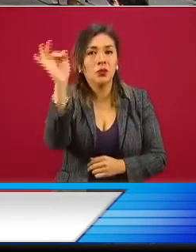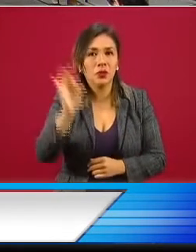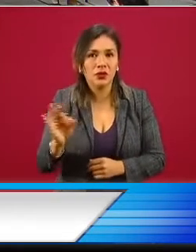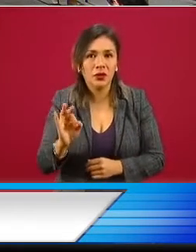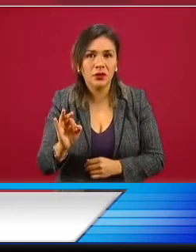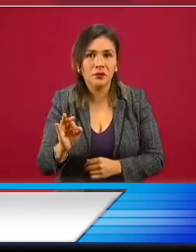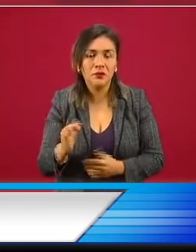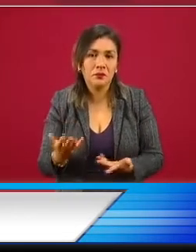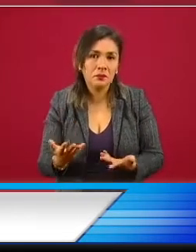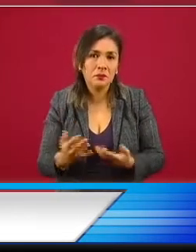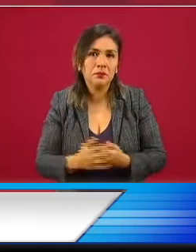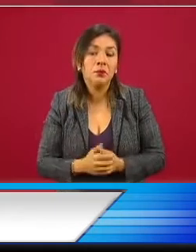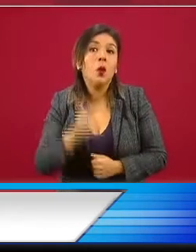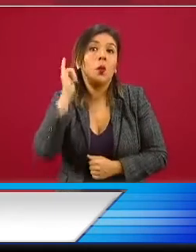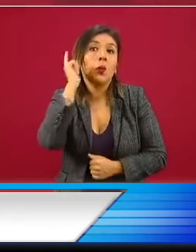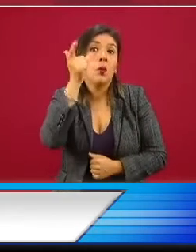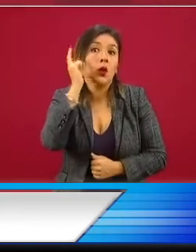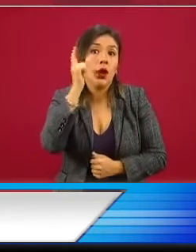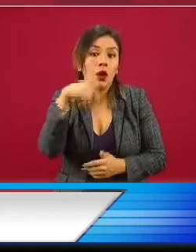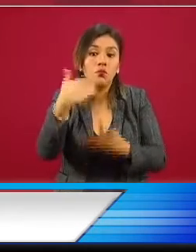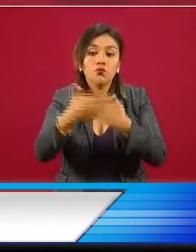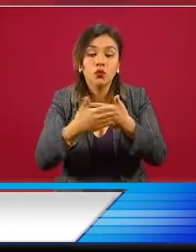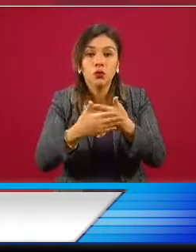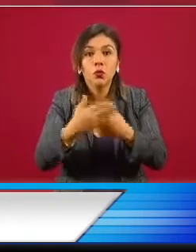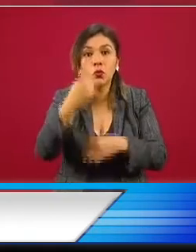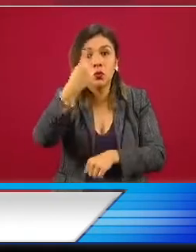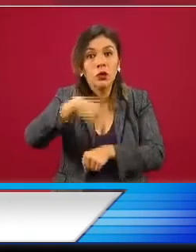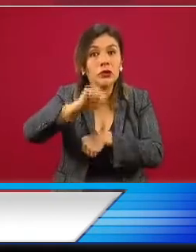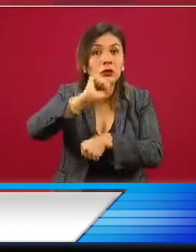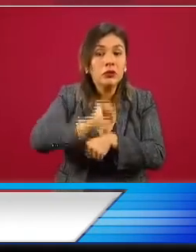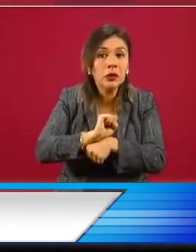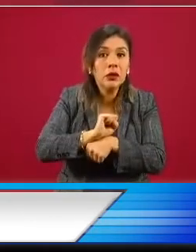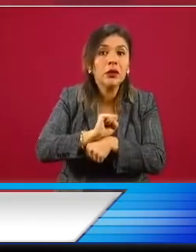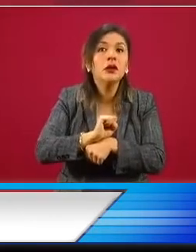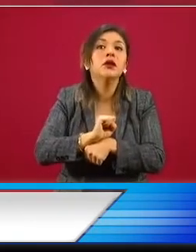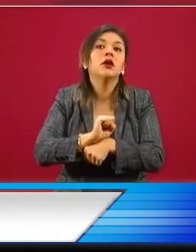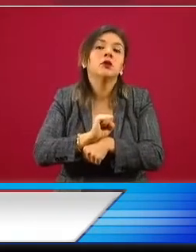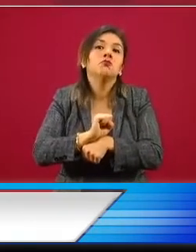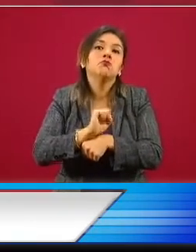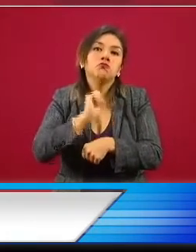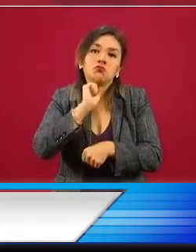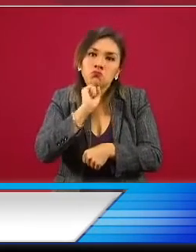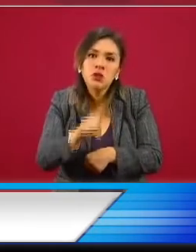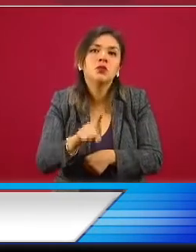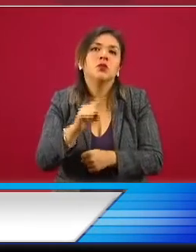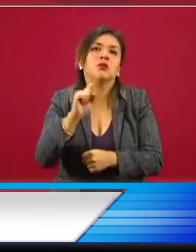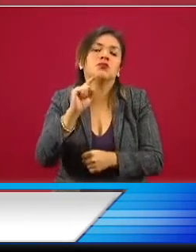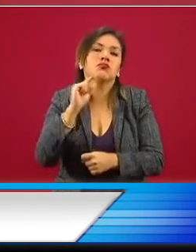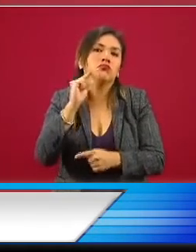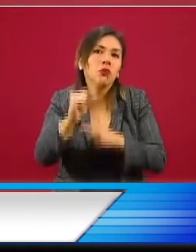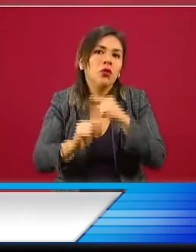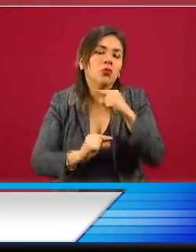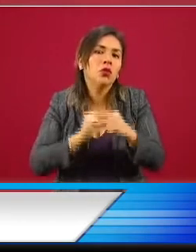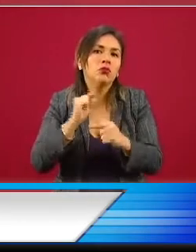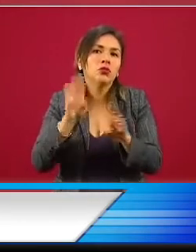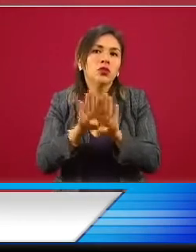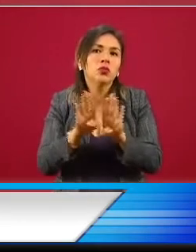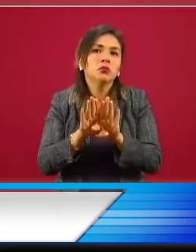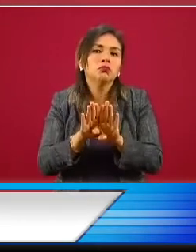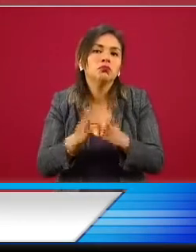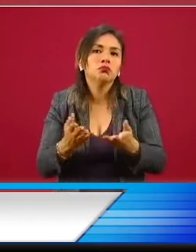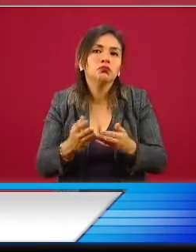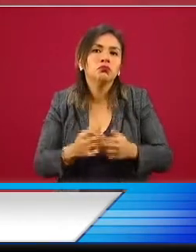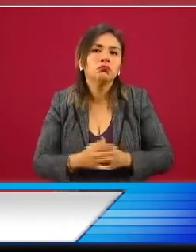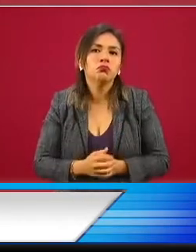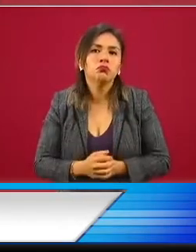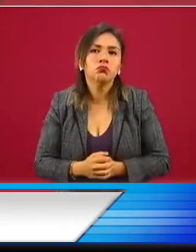ética profesional, que de manera sincronizada lanzó mentiras junto con conservadores y políticos corruptos y periodistas que fungen como